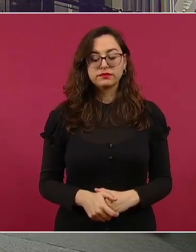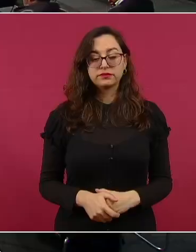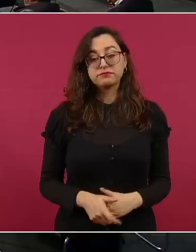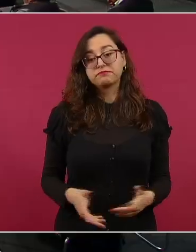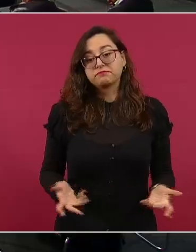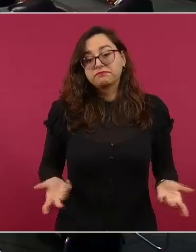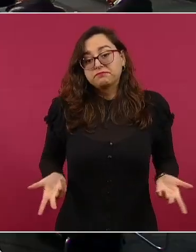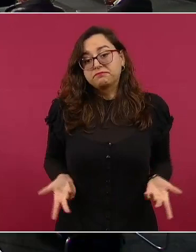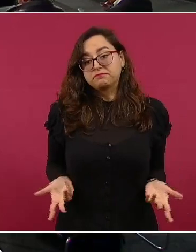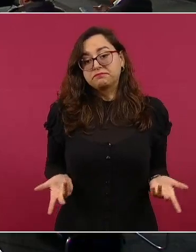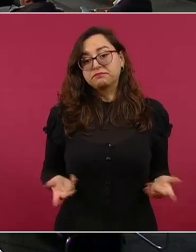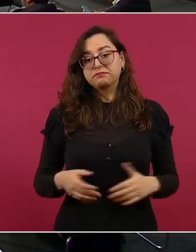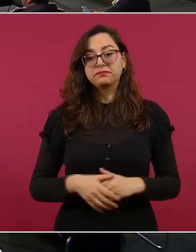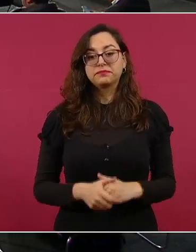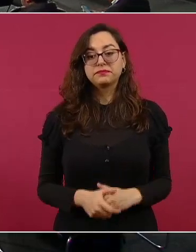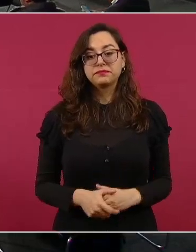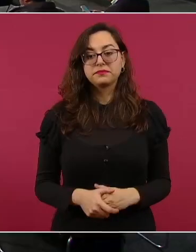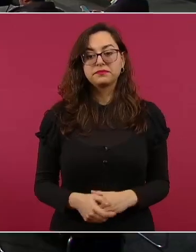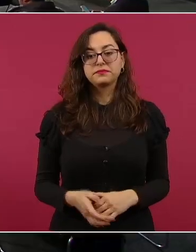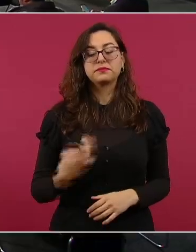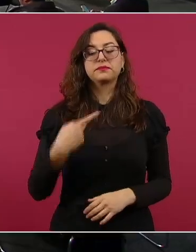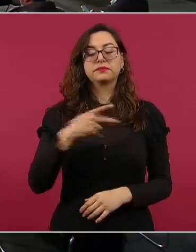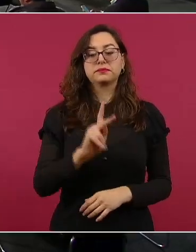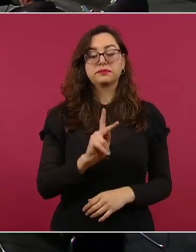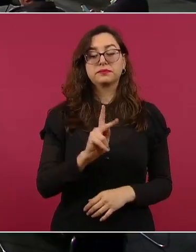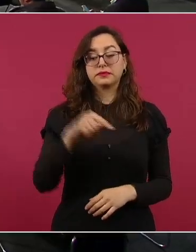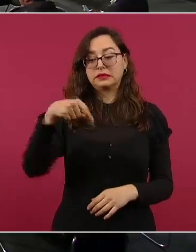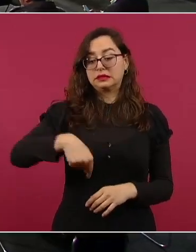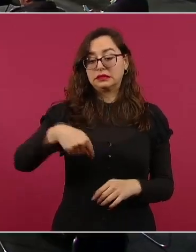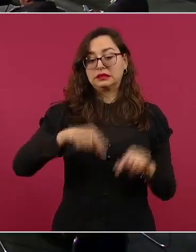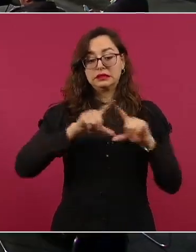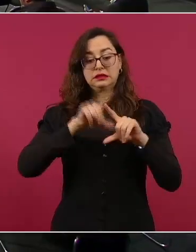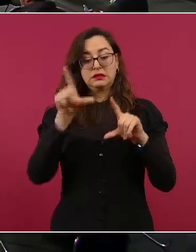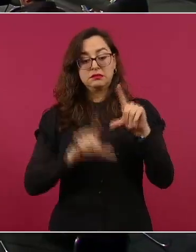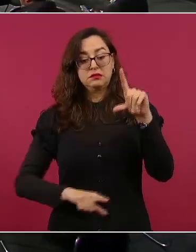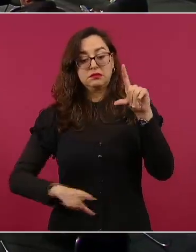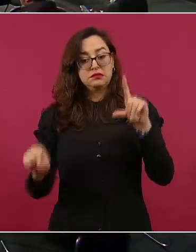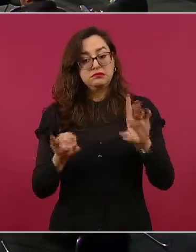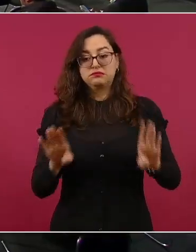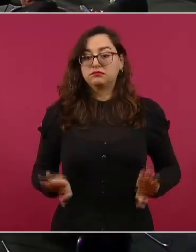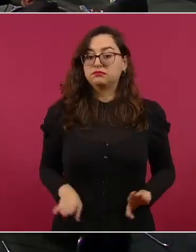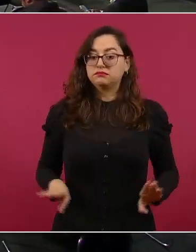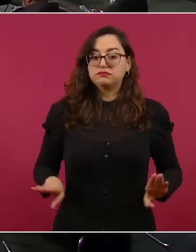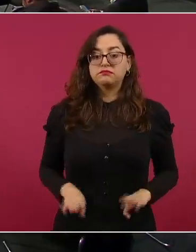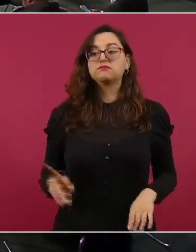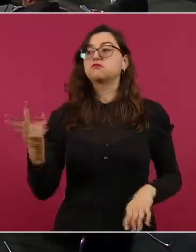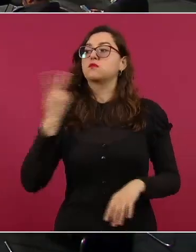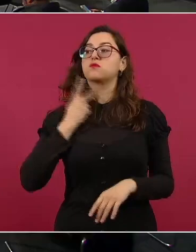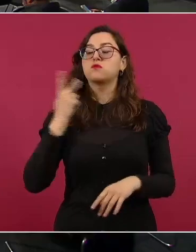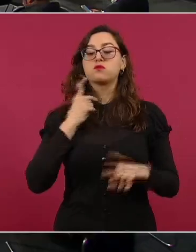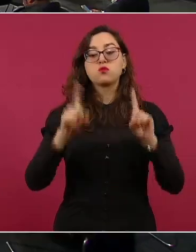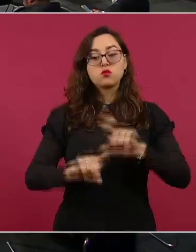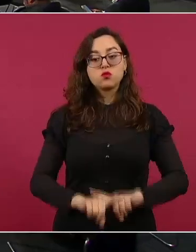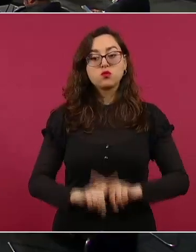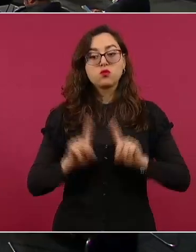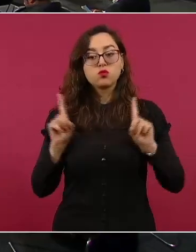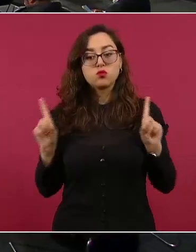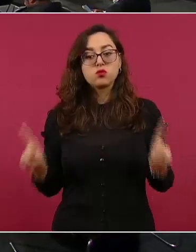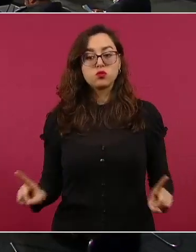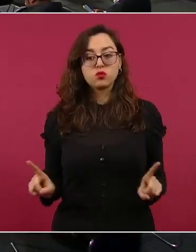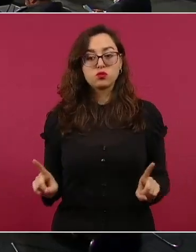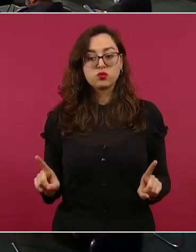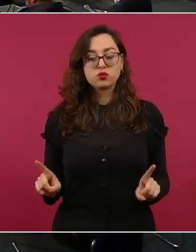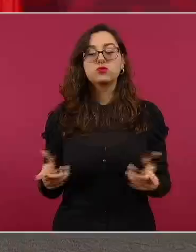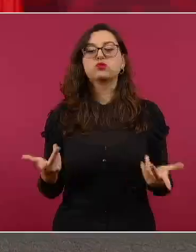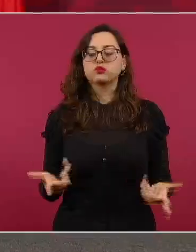Pero bueno, lo que está sucediendo en México es distinto y se están llevando a cabo